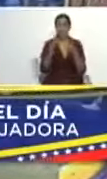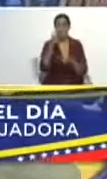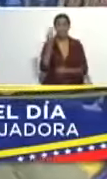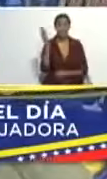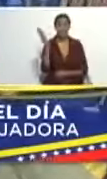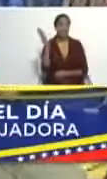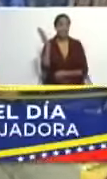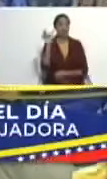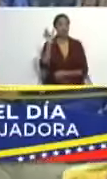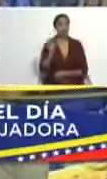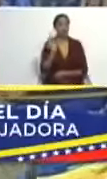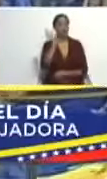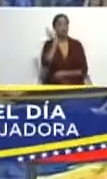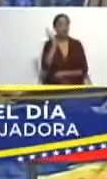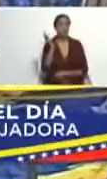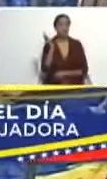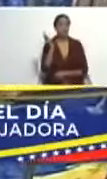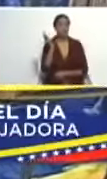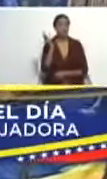Sandra? Ah,